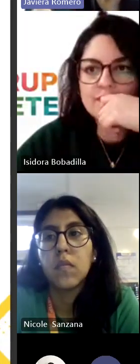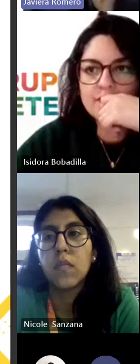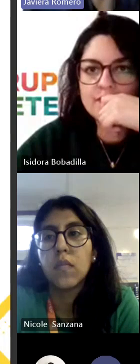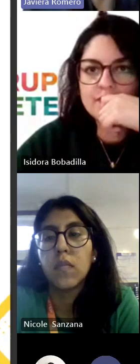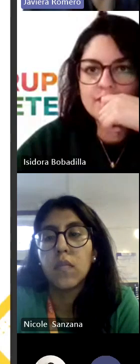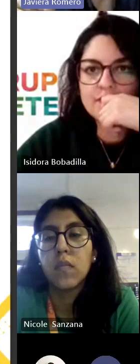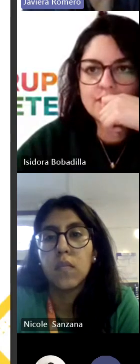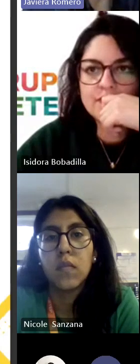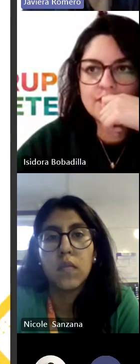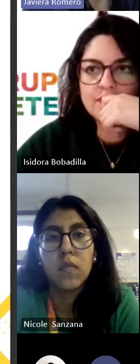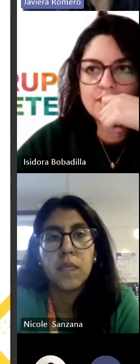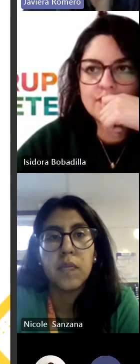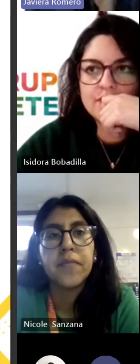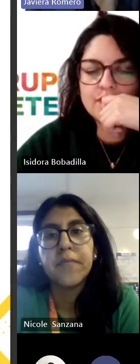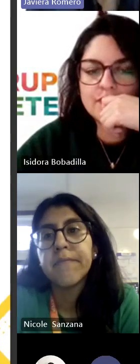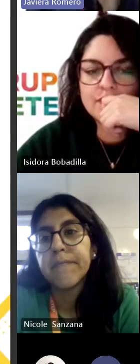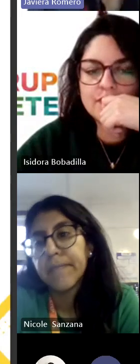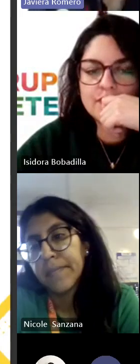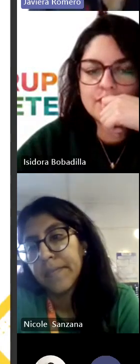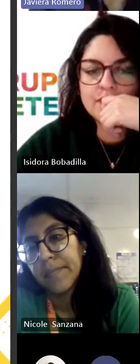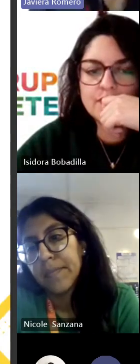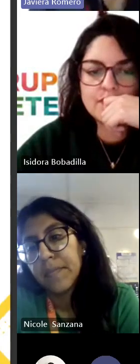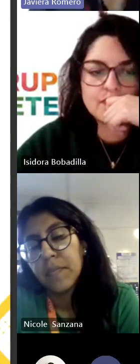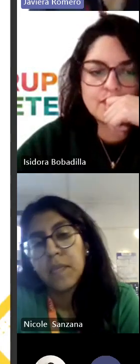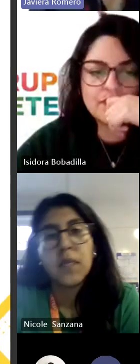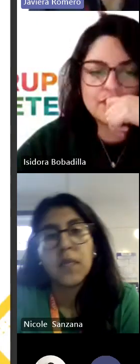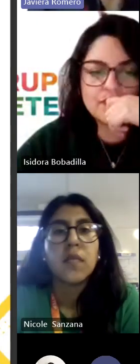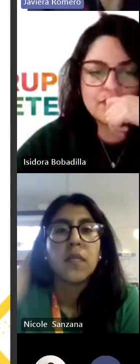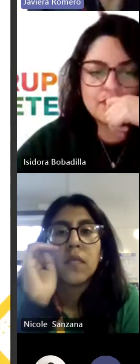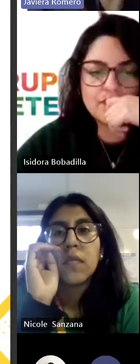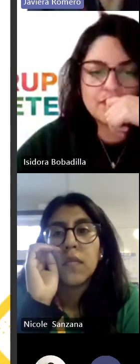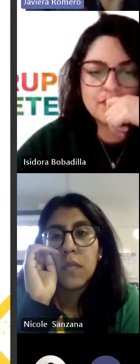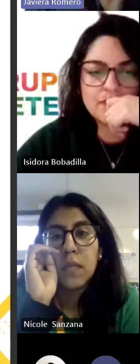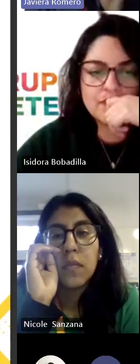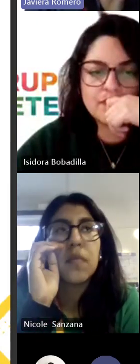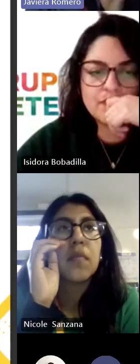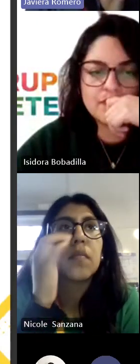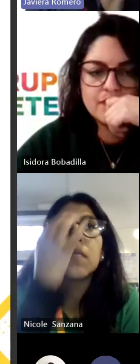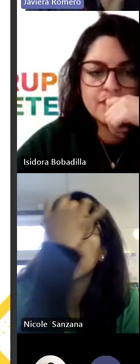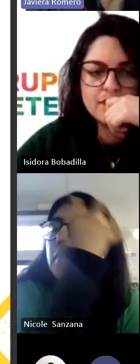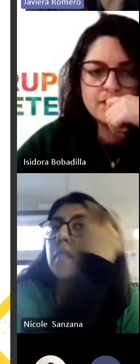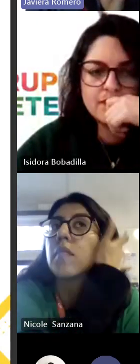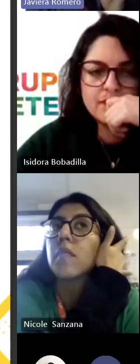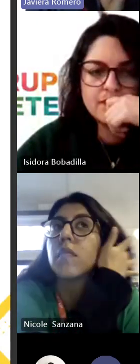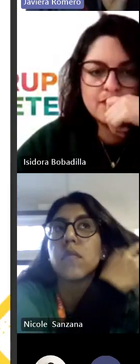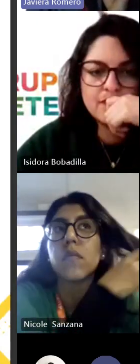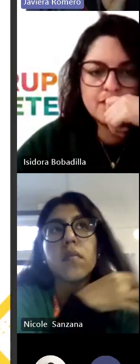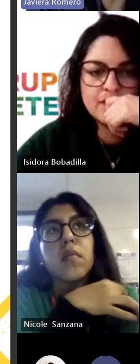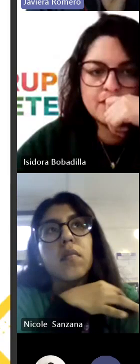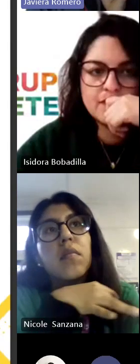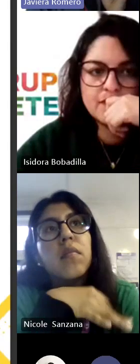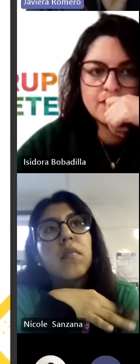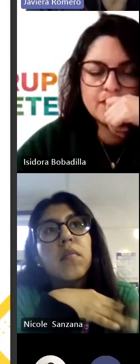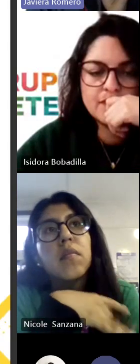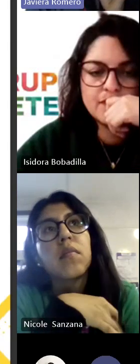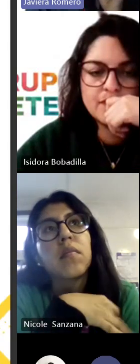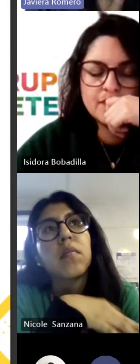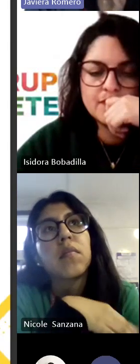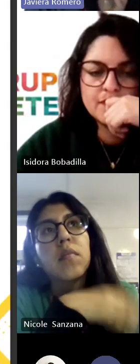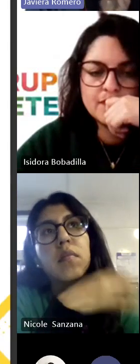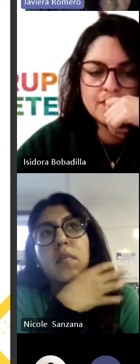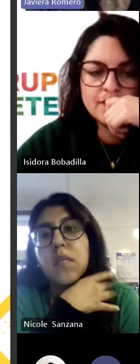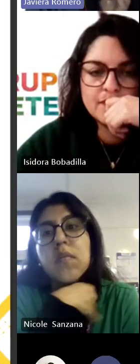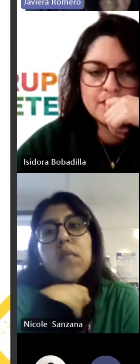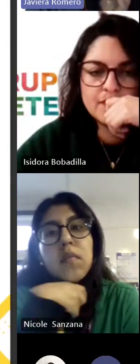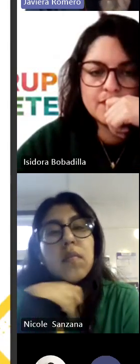llamadas de atención de carácter humillante. Entonces, es súper importante acá identificar que la mirada debiera ser